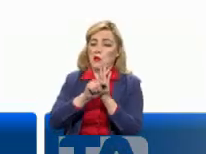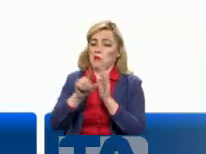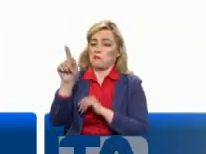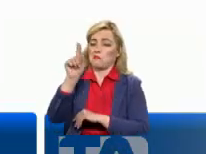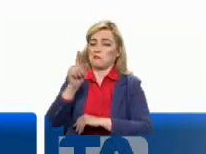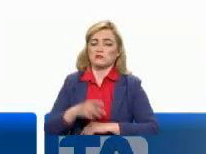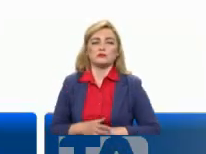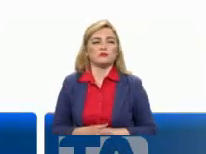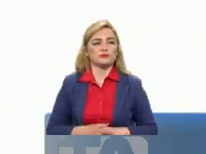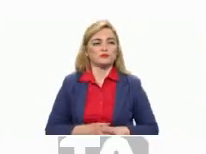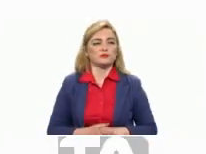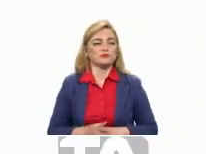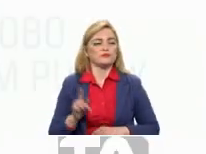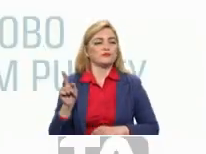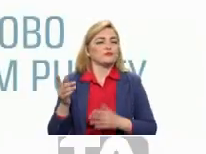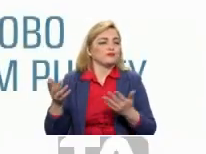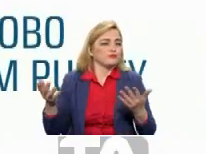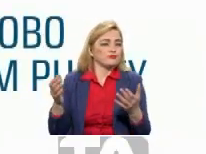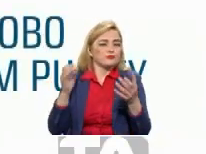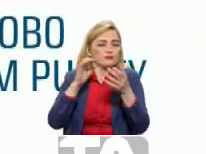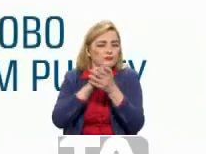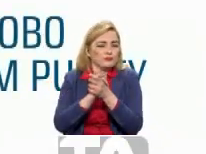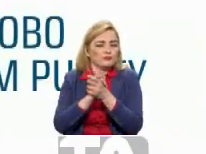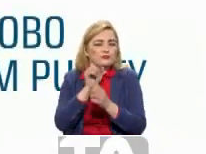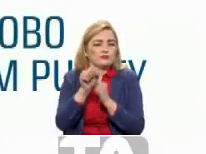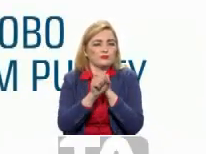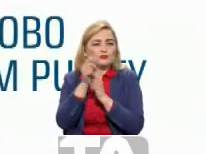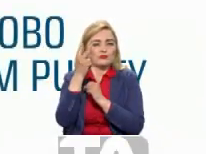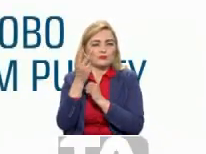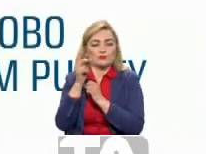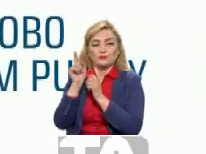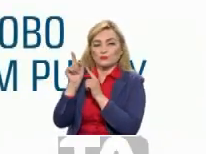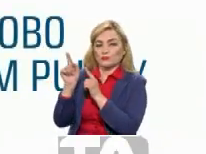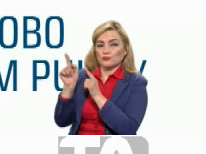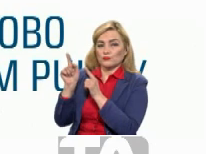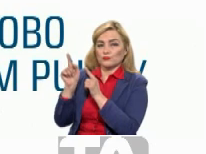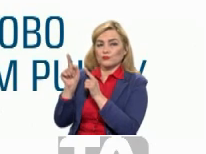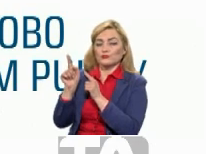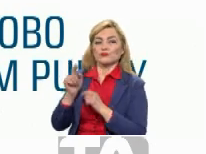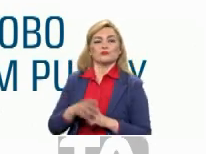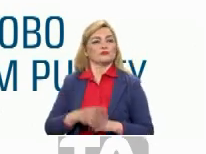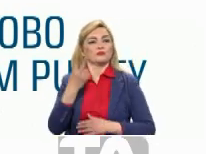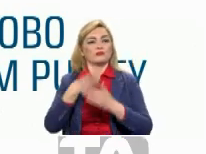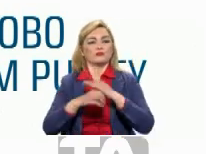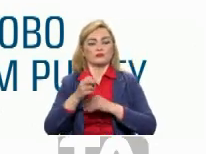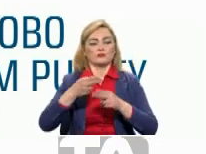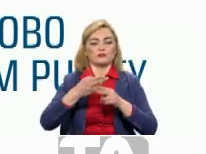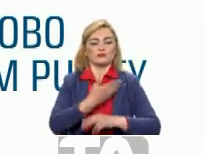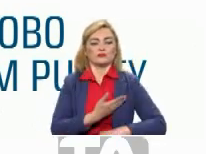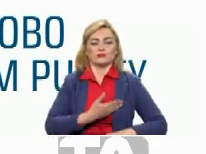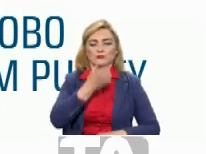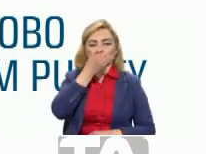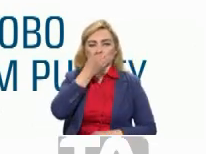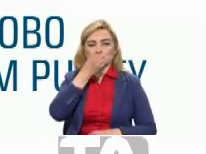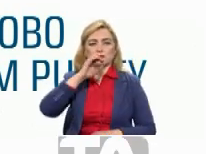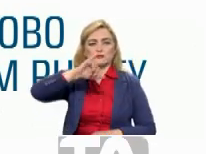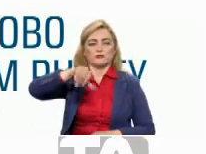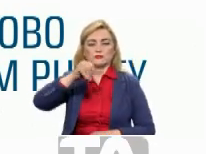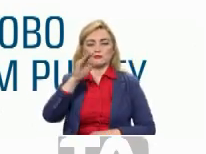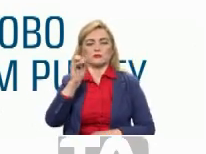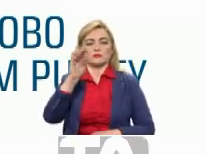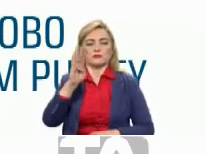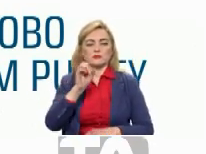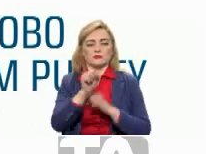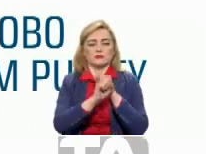maria gabriela genera candela estuvo casada por dos años con jacobo bucarám pulley y fue precisamente en ese periodo del